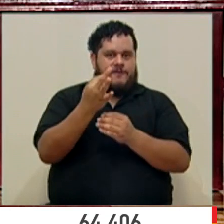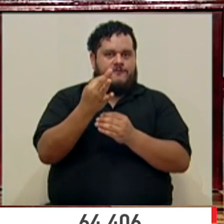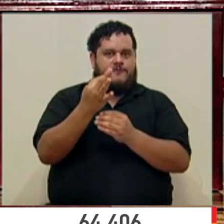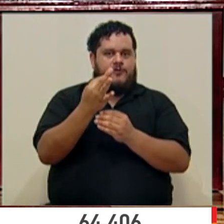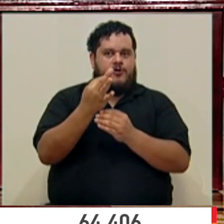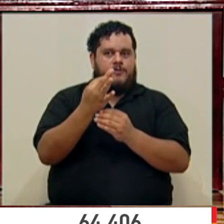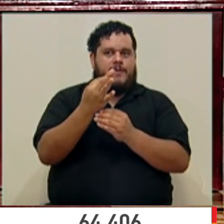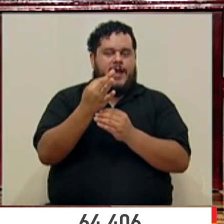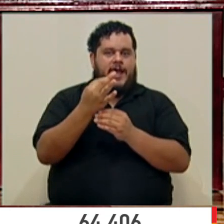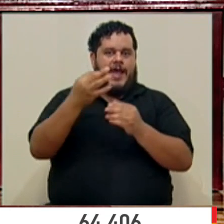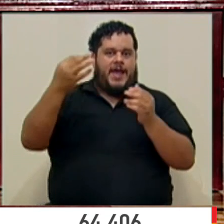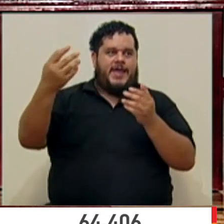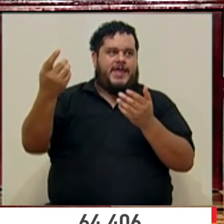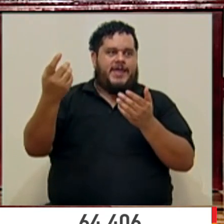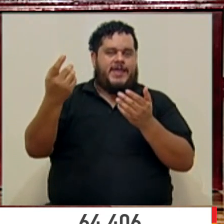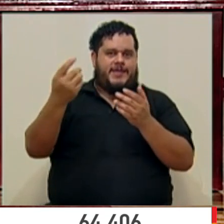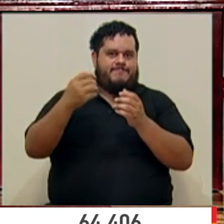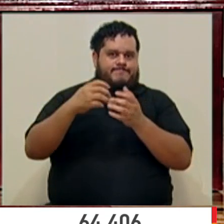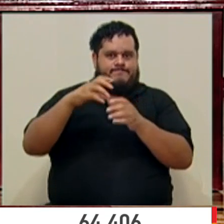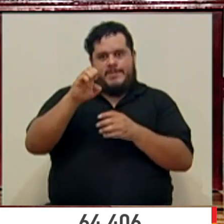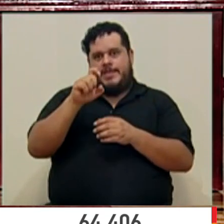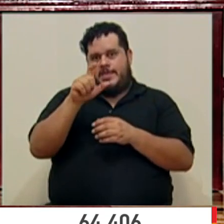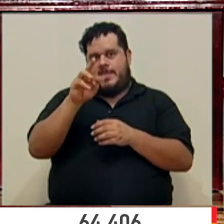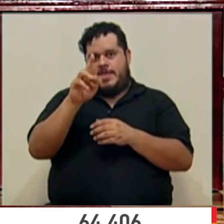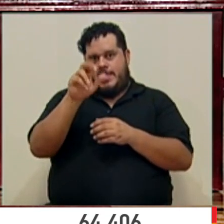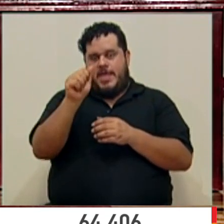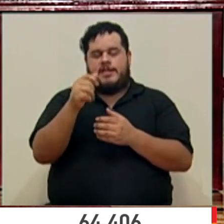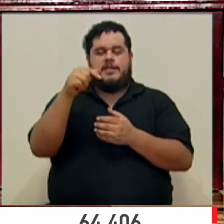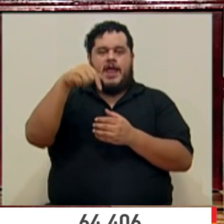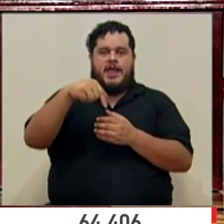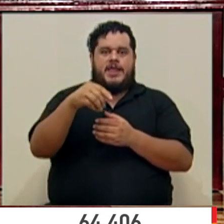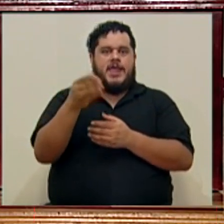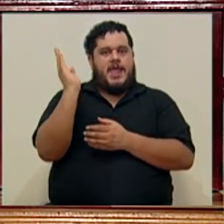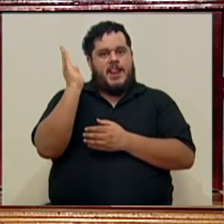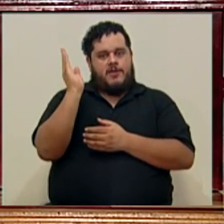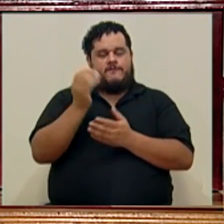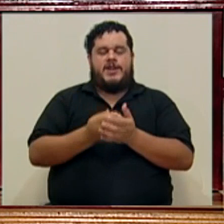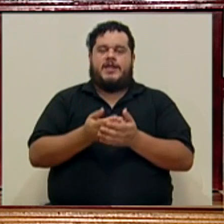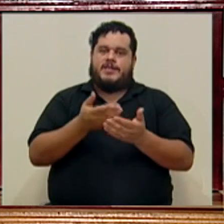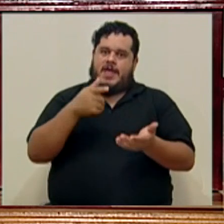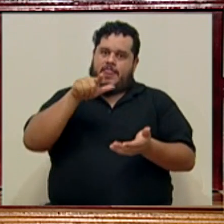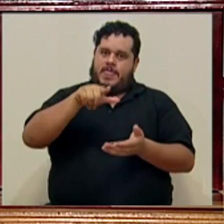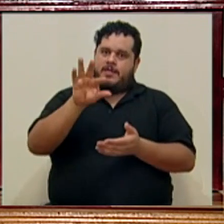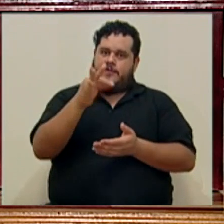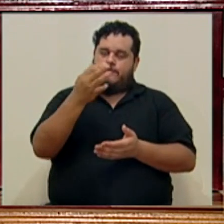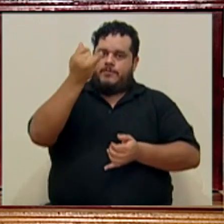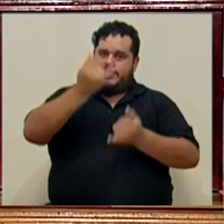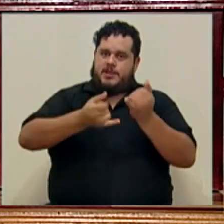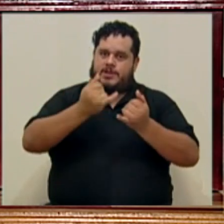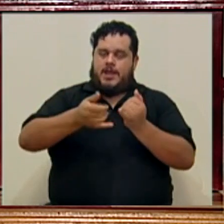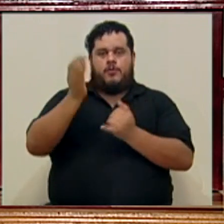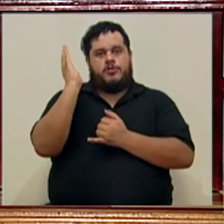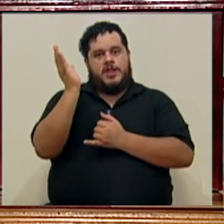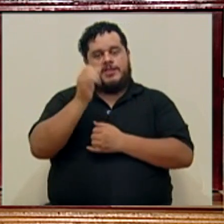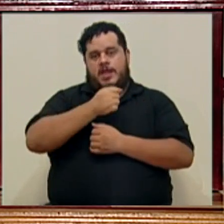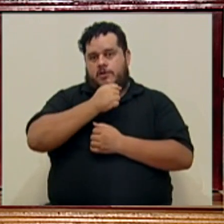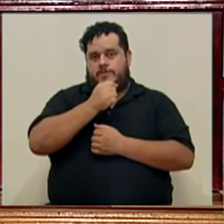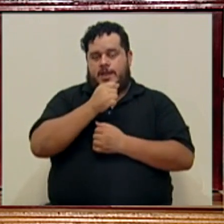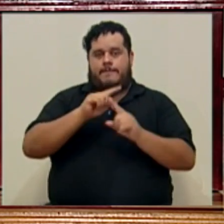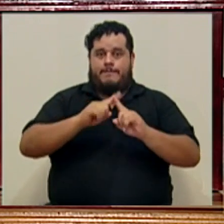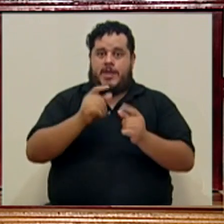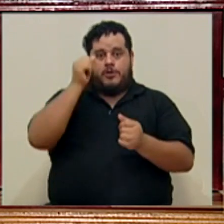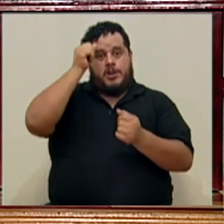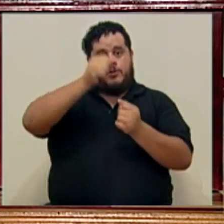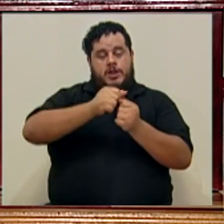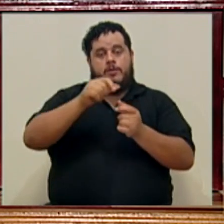remota en la conferencia de prensa. De esta forma damos por concluida esta conferencia, no sin antes recordarles